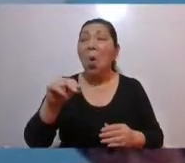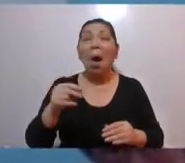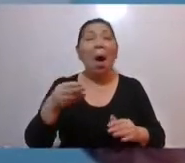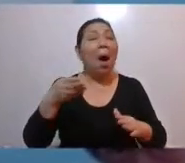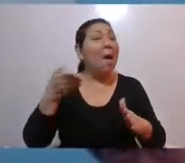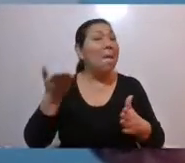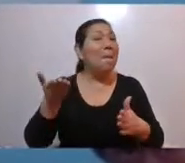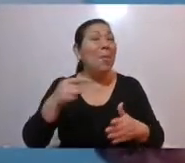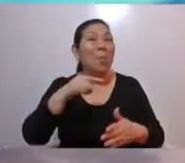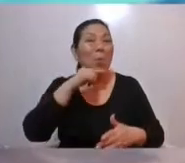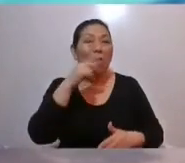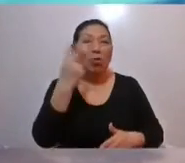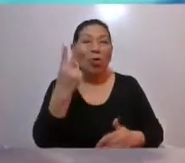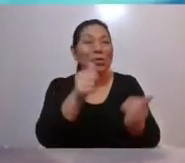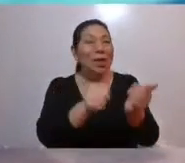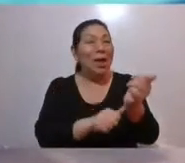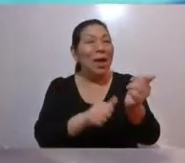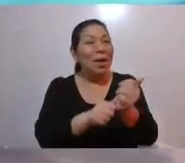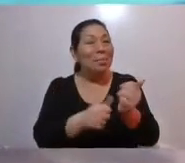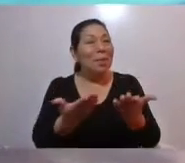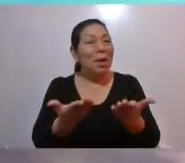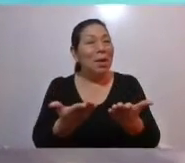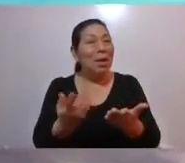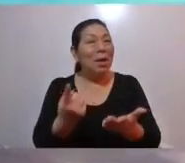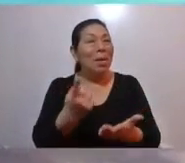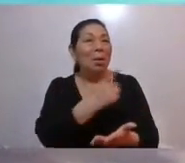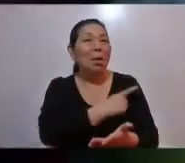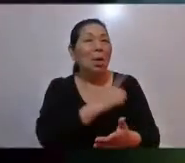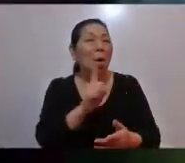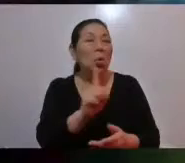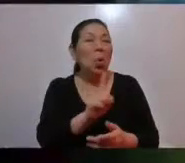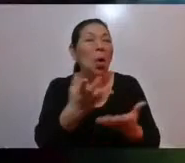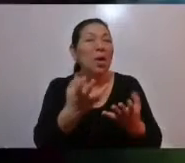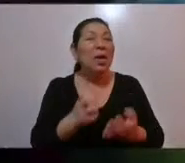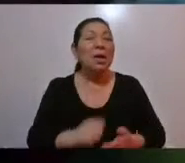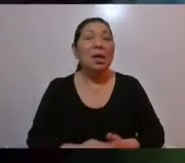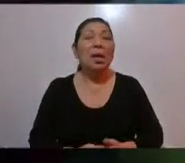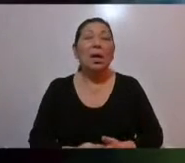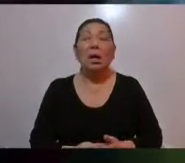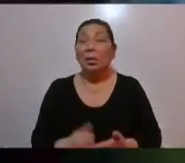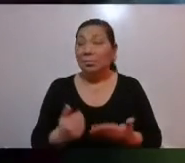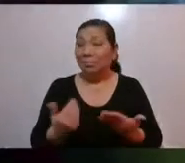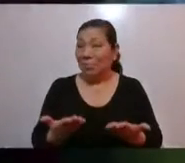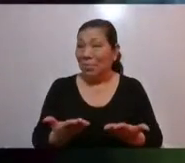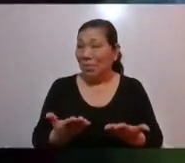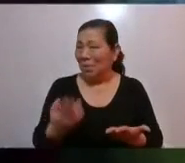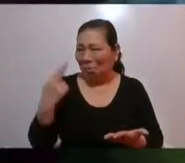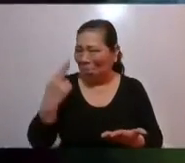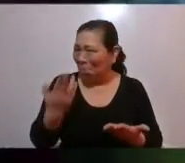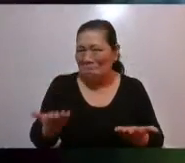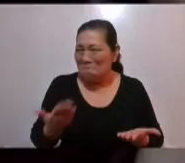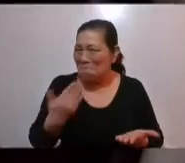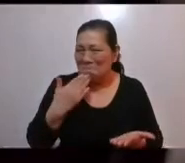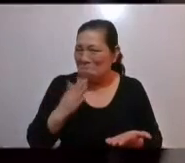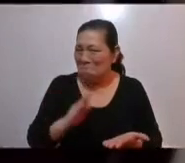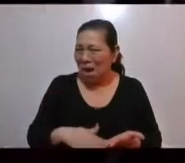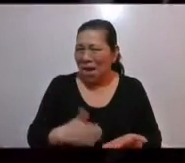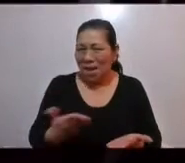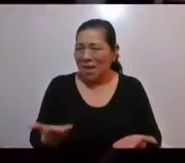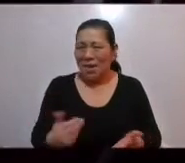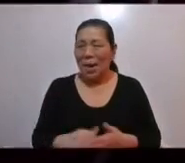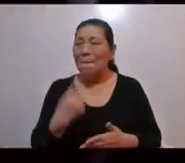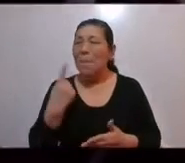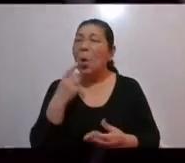la negativa de admitir a Marlene y Elita Ciesa Fernández en el primer año de educación secundaria, es irrazonable